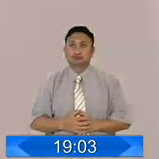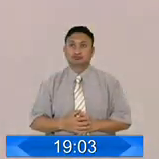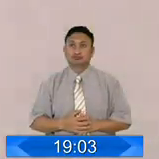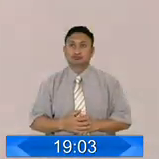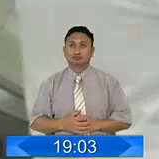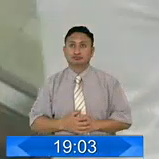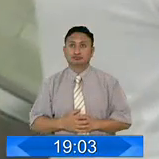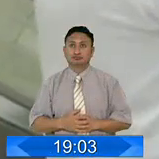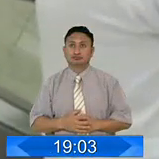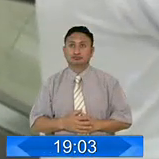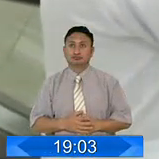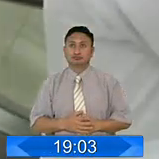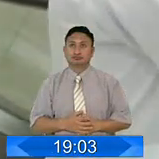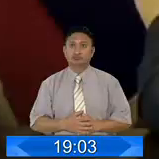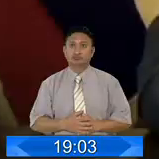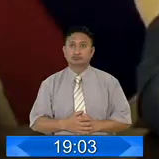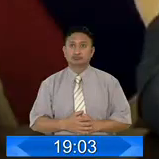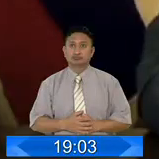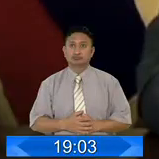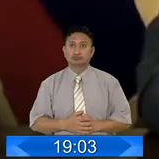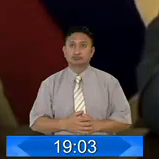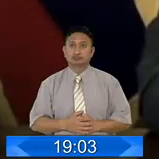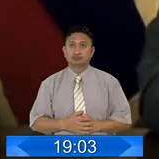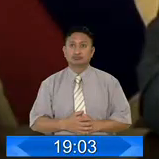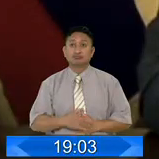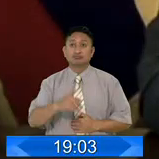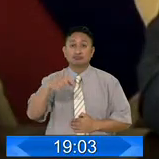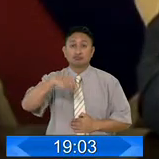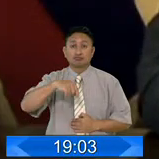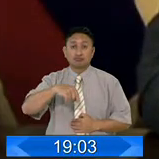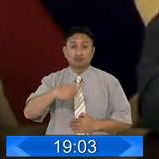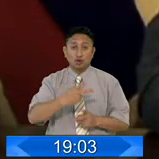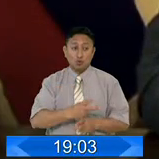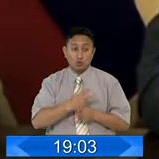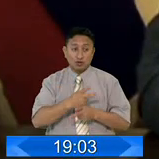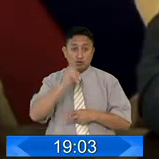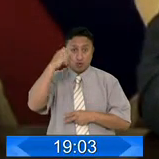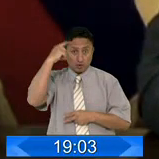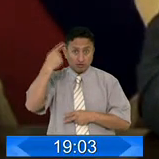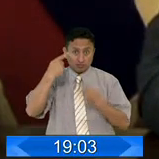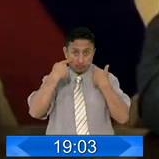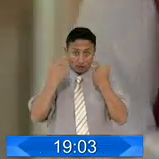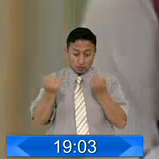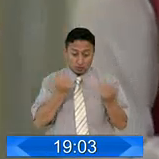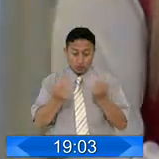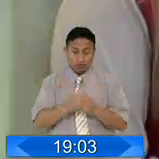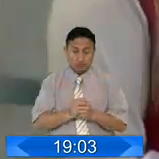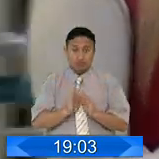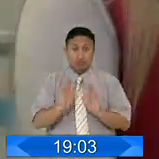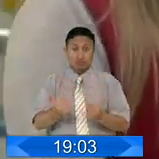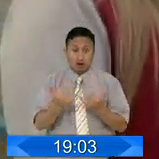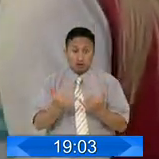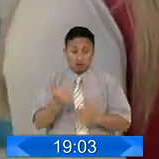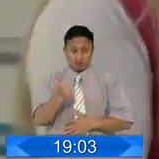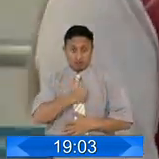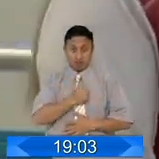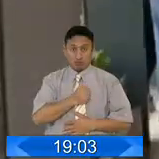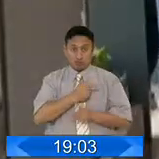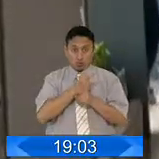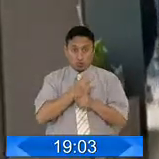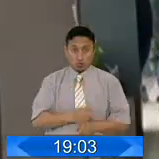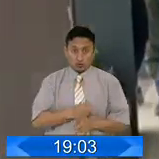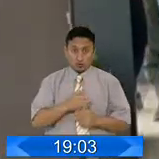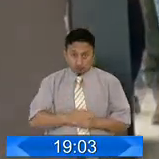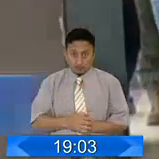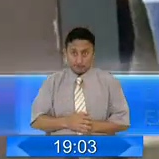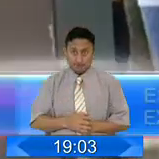Falta casi un día para que dejemos de ser cuidados por el gobierno y empezar a hacerlo por cuenta propia.